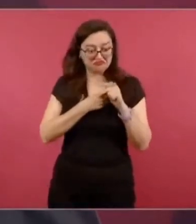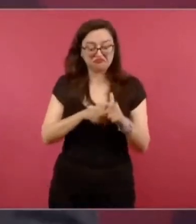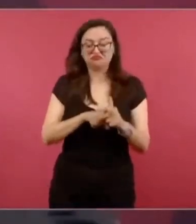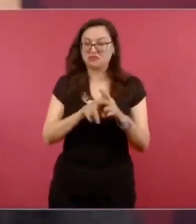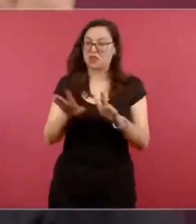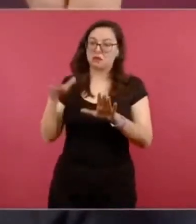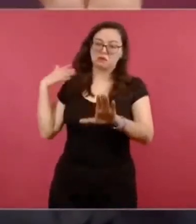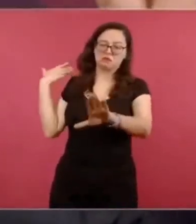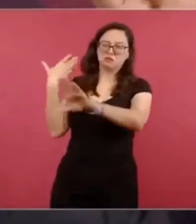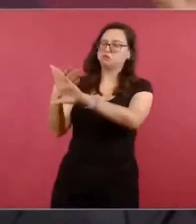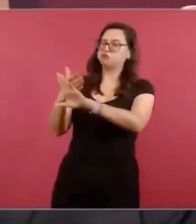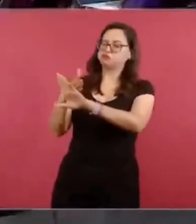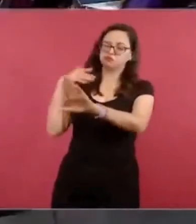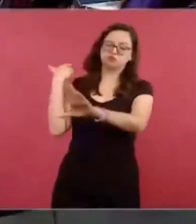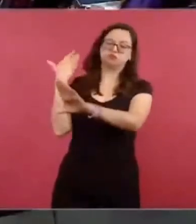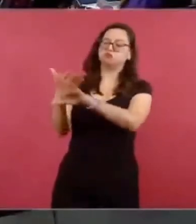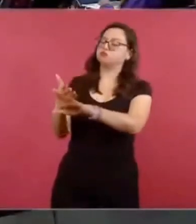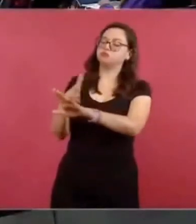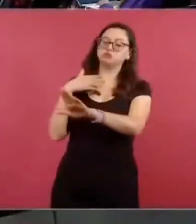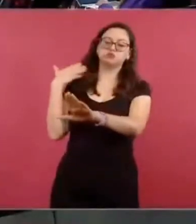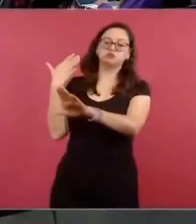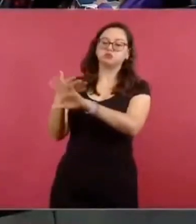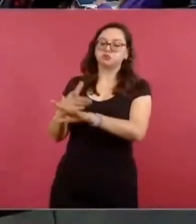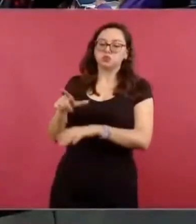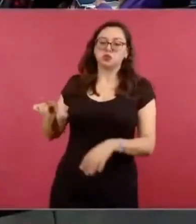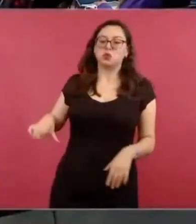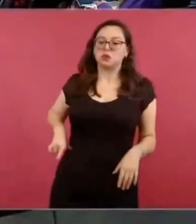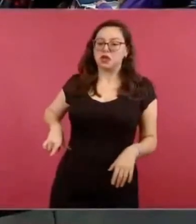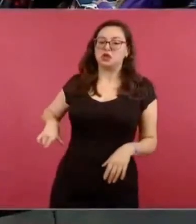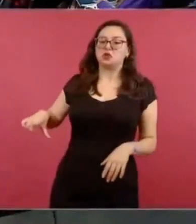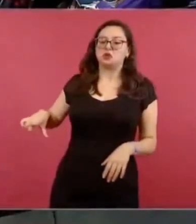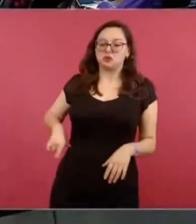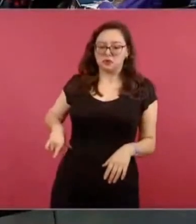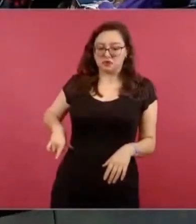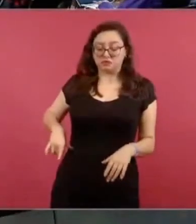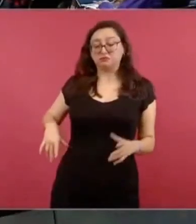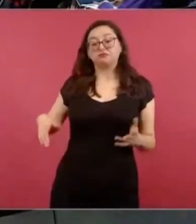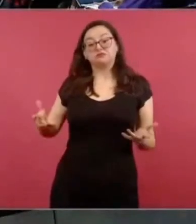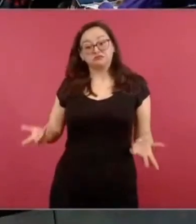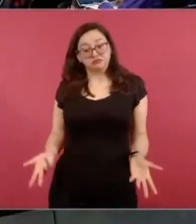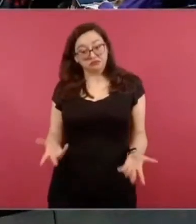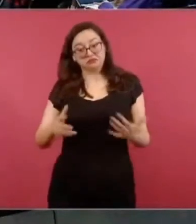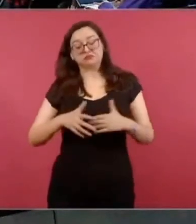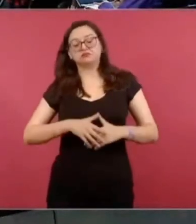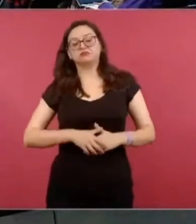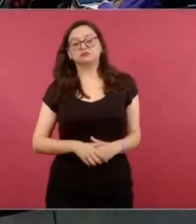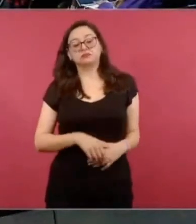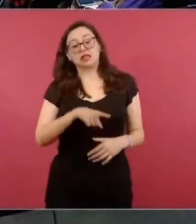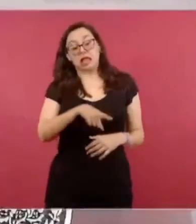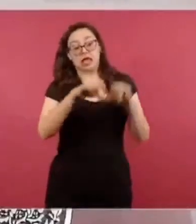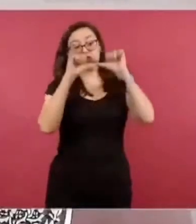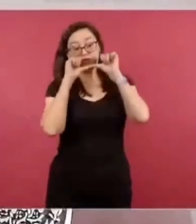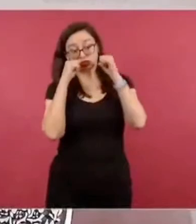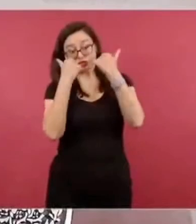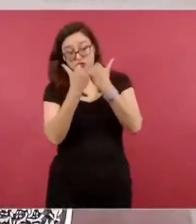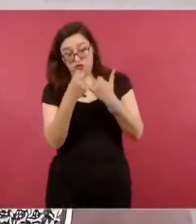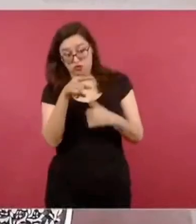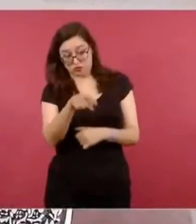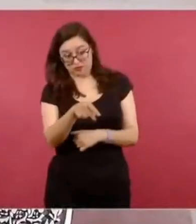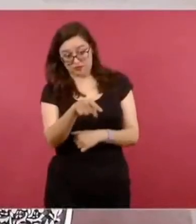Bueno, pues esa asociación resulta que recibe dinero del gobierno de Estados